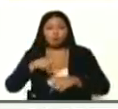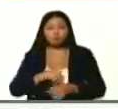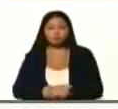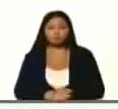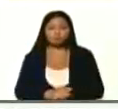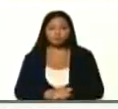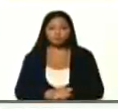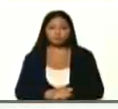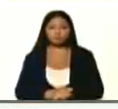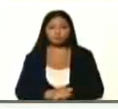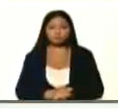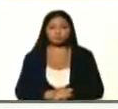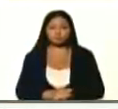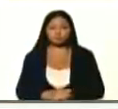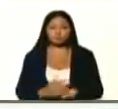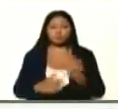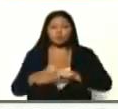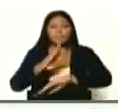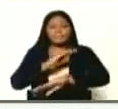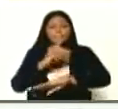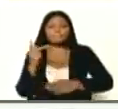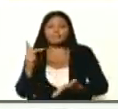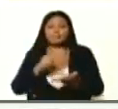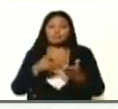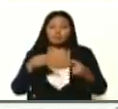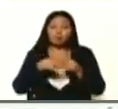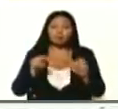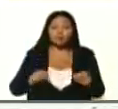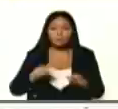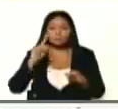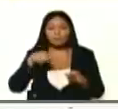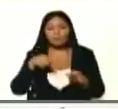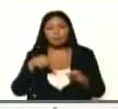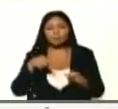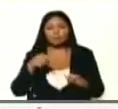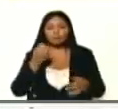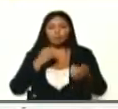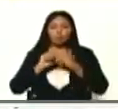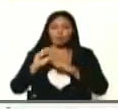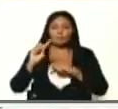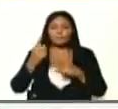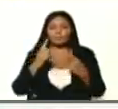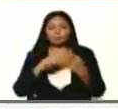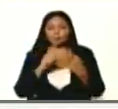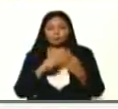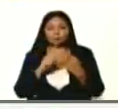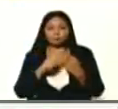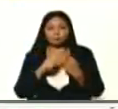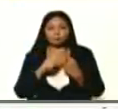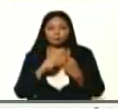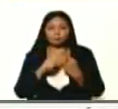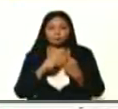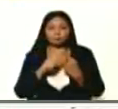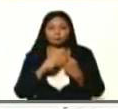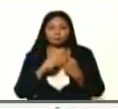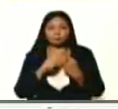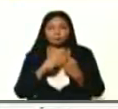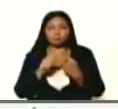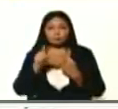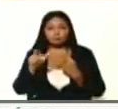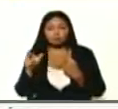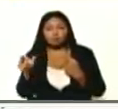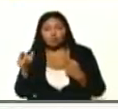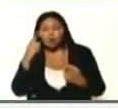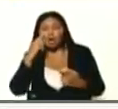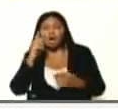sobre actuaciones relevantes en contra, en primer lugar, de funcionarios que al margen de